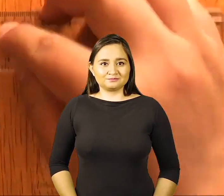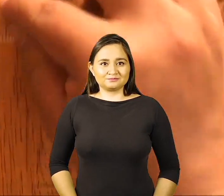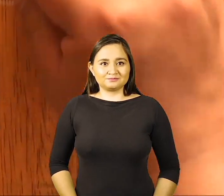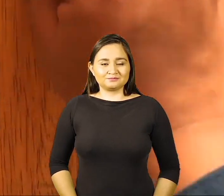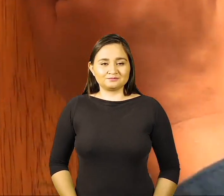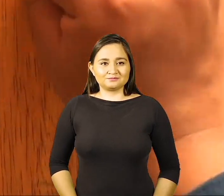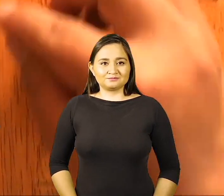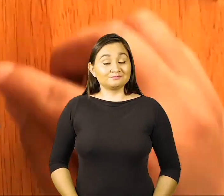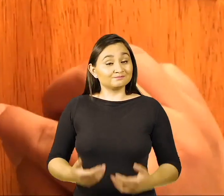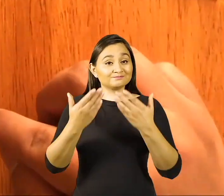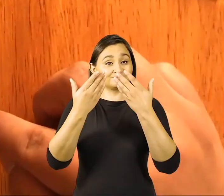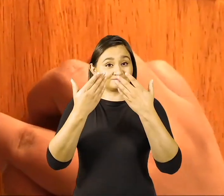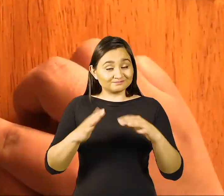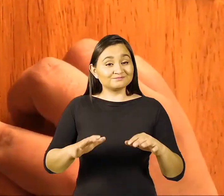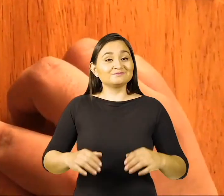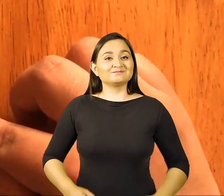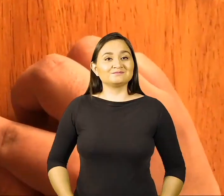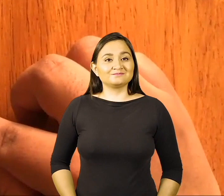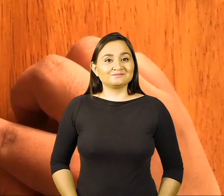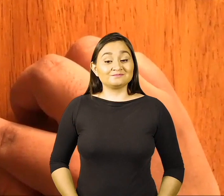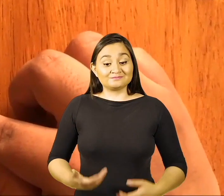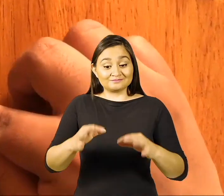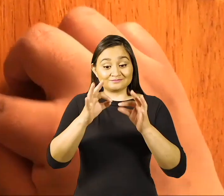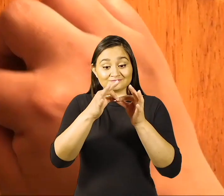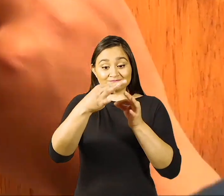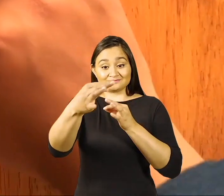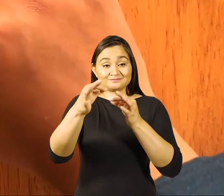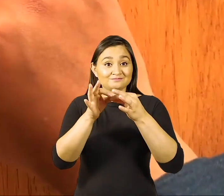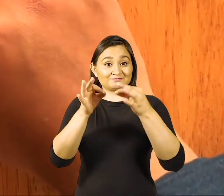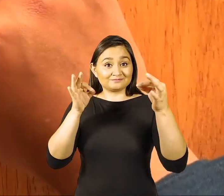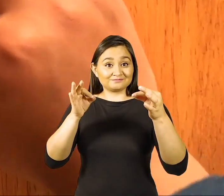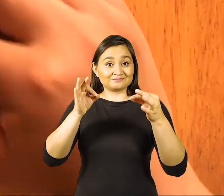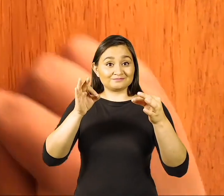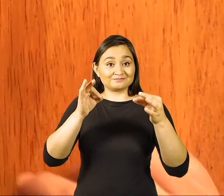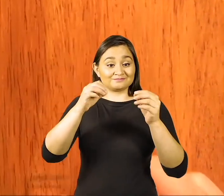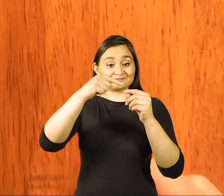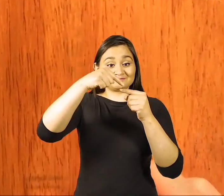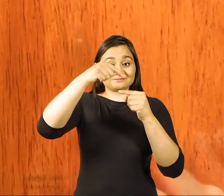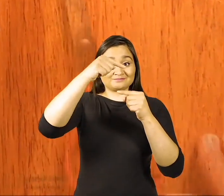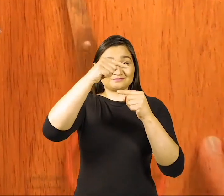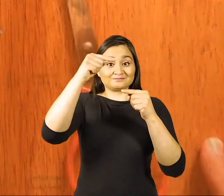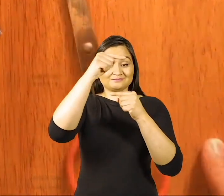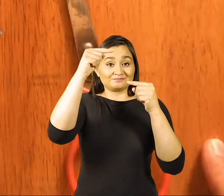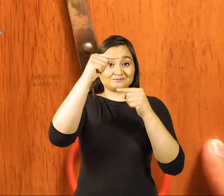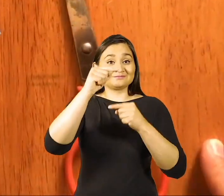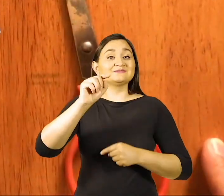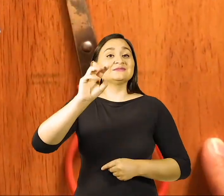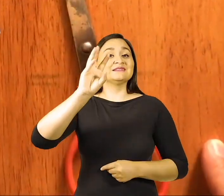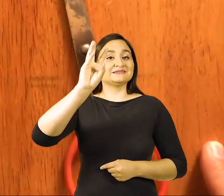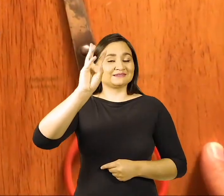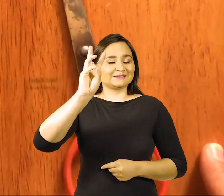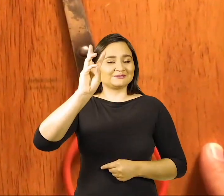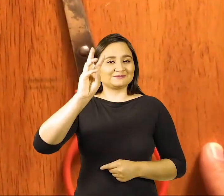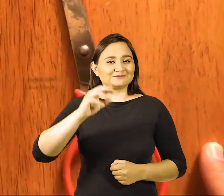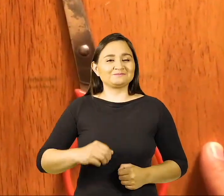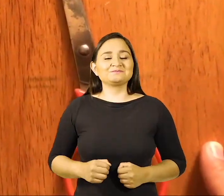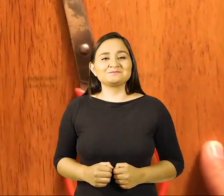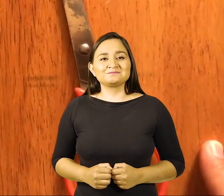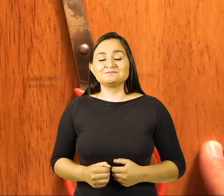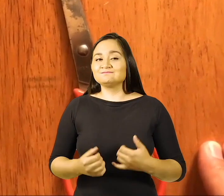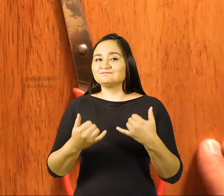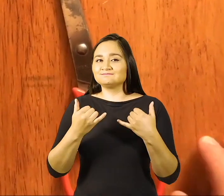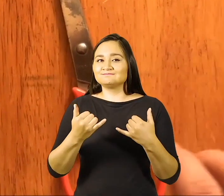Listo, hemos trazado 6 líneas guías. Ahora procederemos